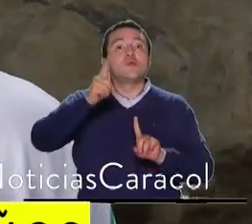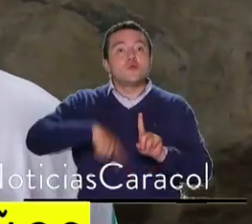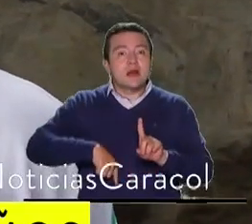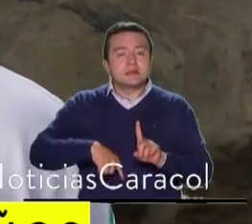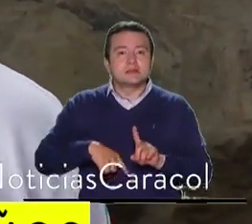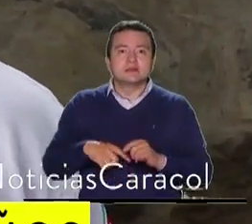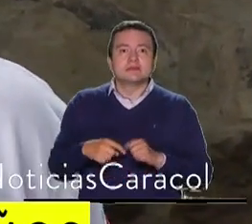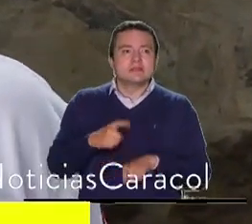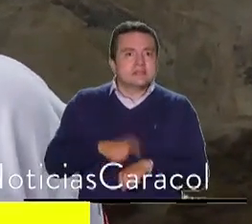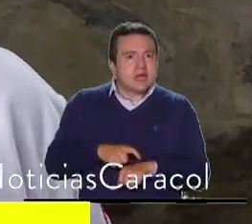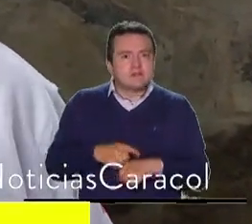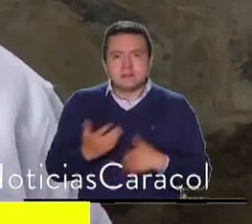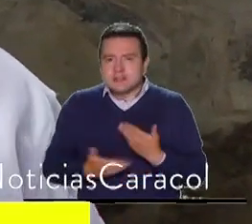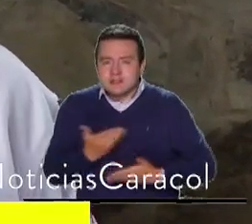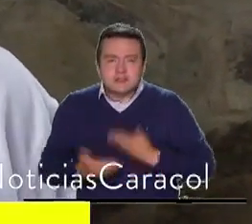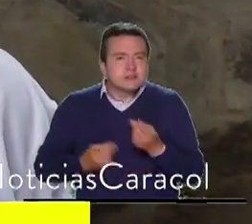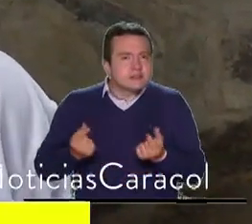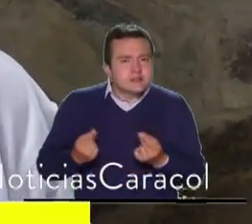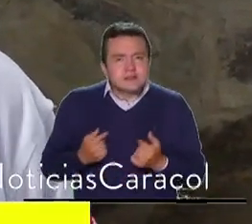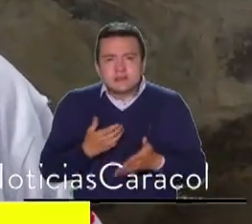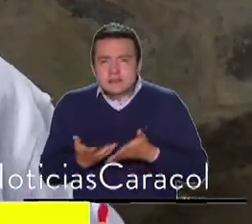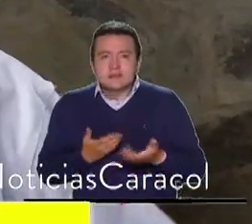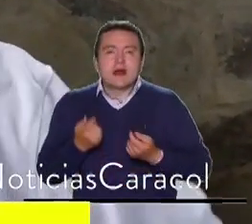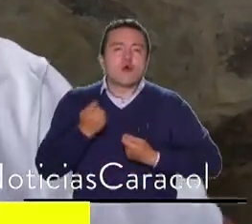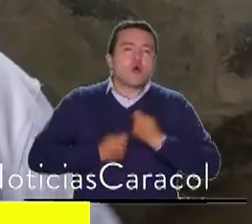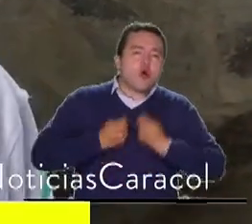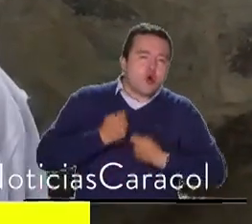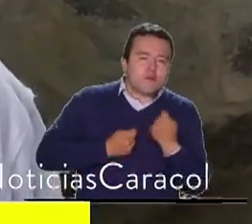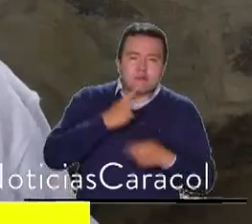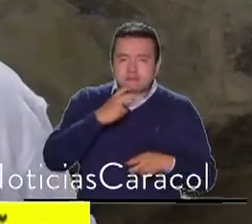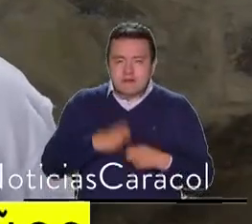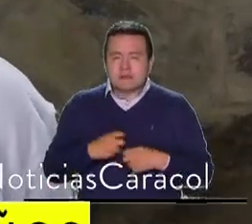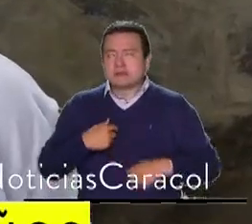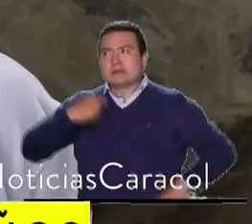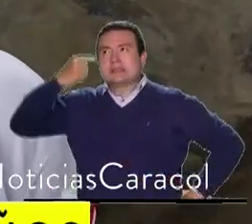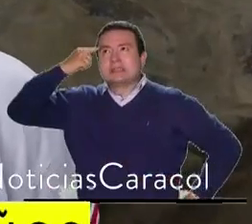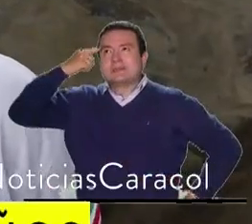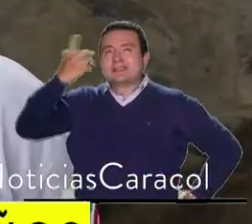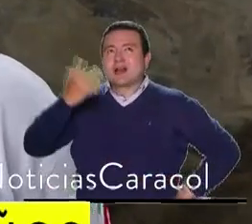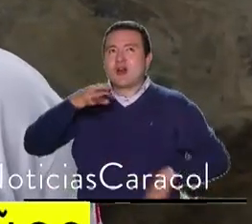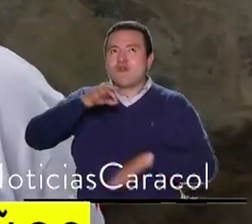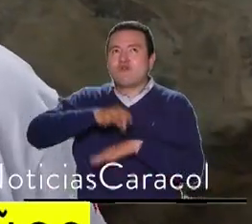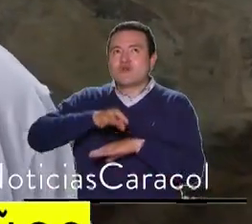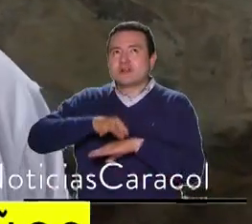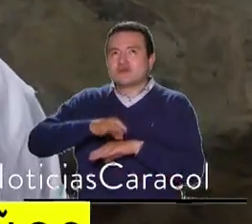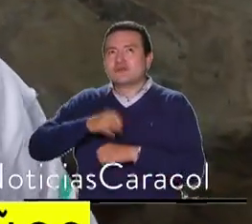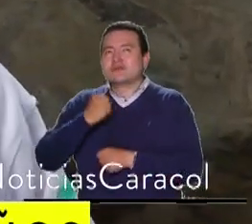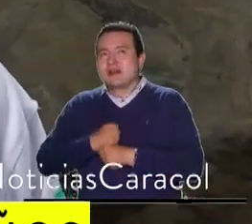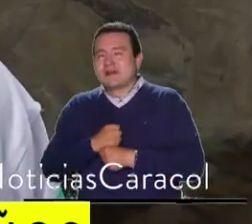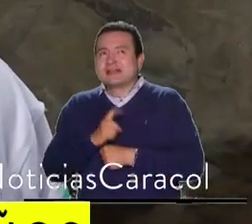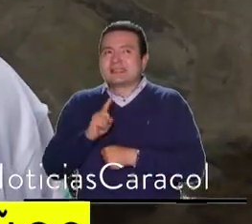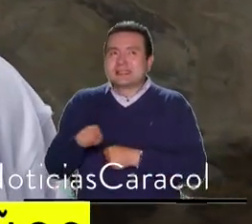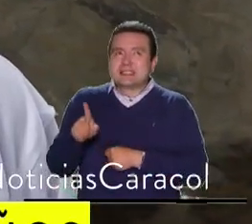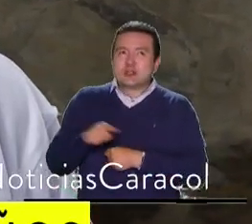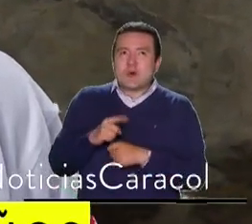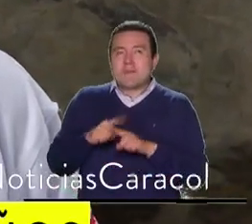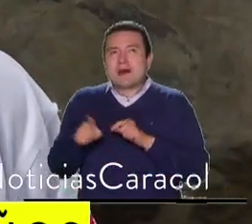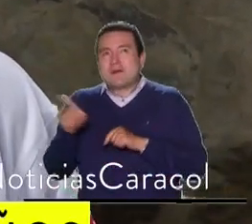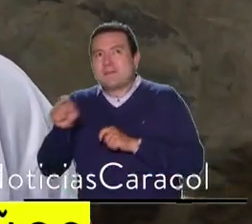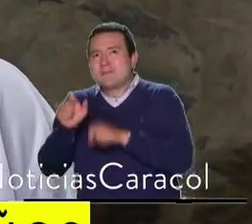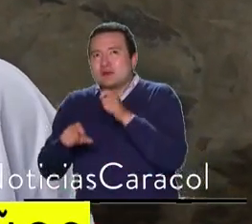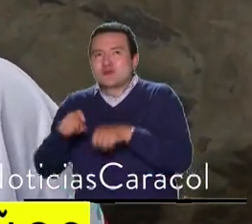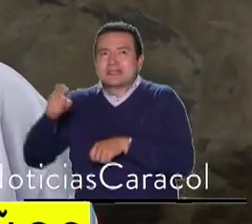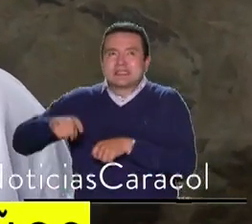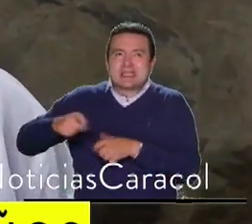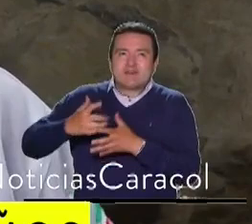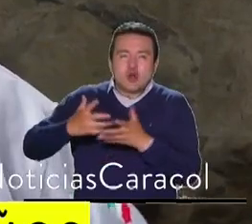el tiempo, luchando contra la economía, porque yo decía, la fundación trabaja así para la gente más necesitada, pero tenemos